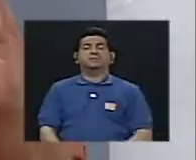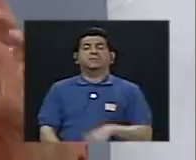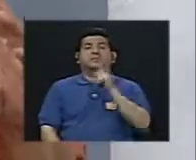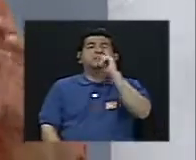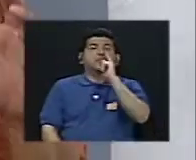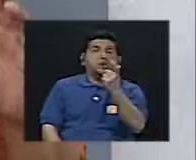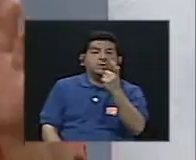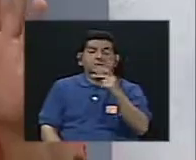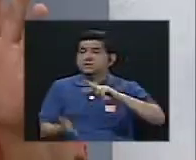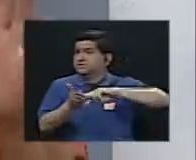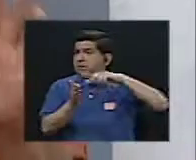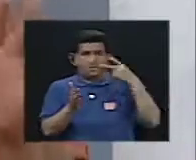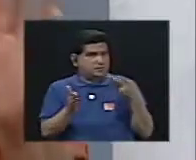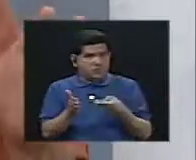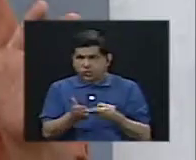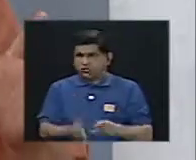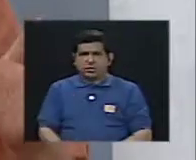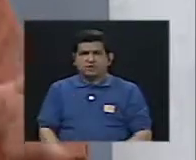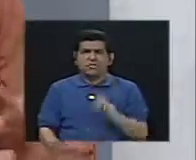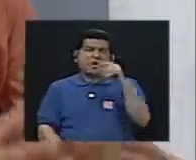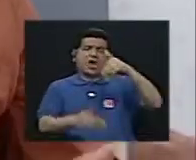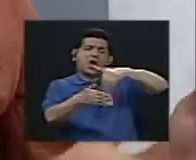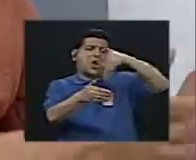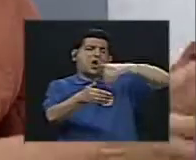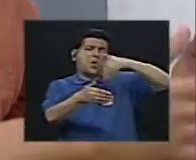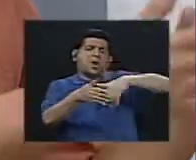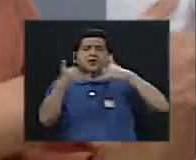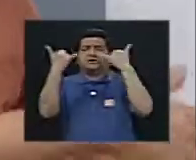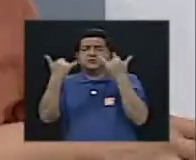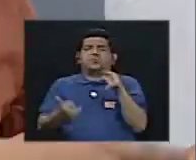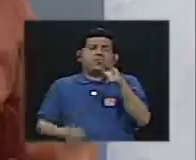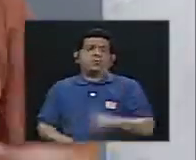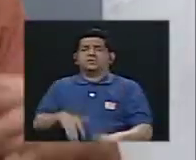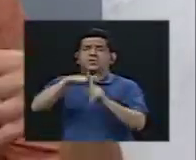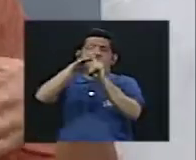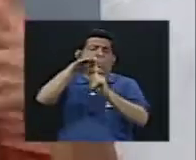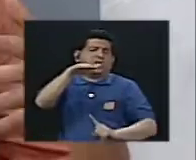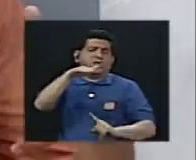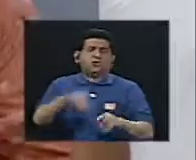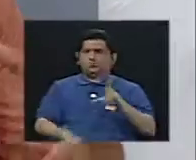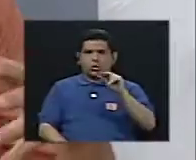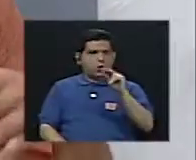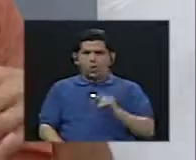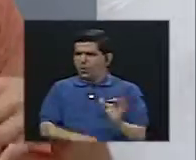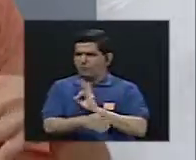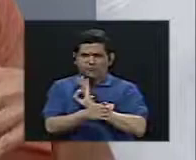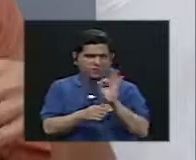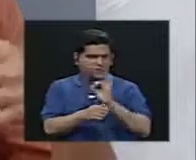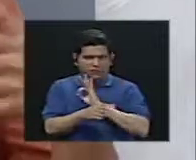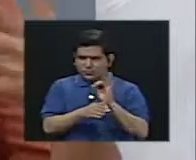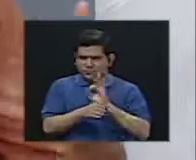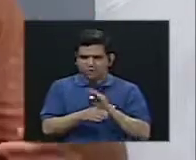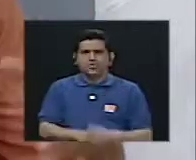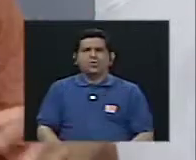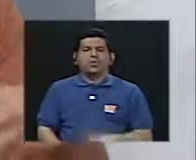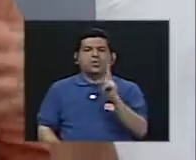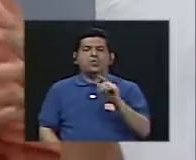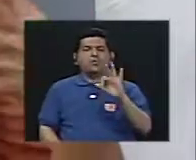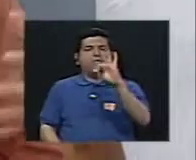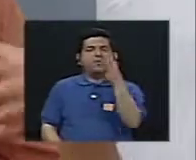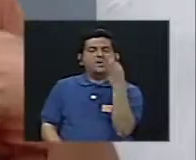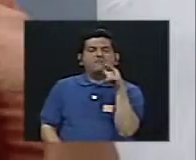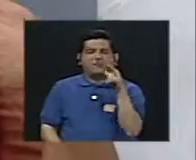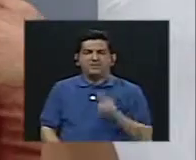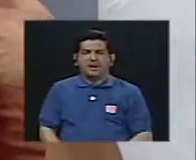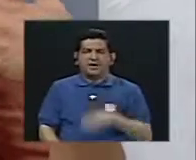dichosamente esto no es un archivo para cuando ya ellos no estén, sino que más bien está funcionando como un recurso para que